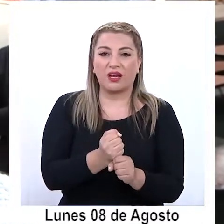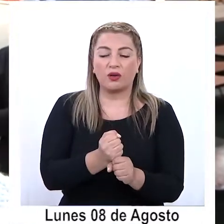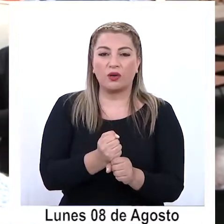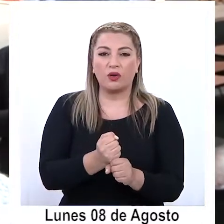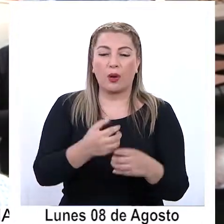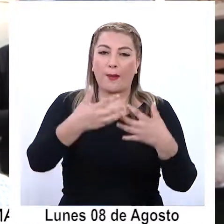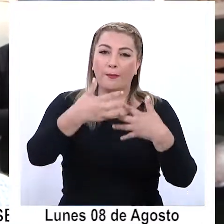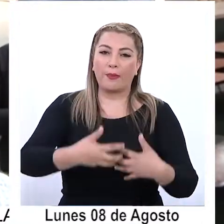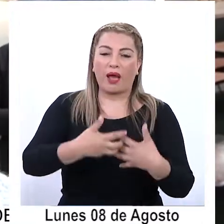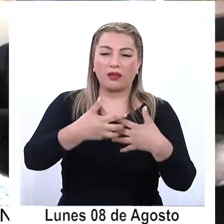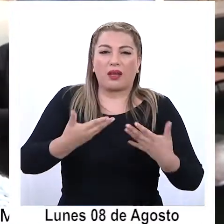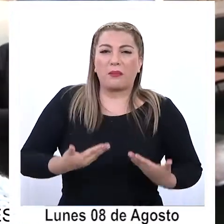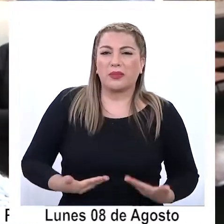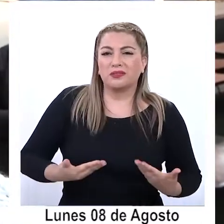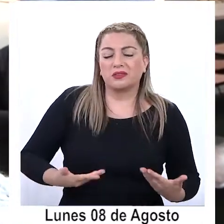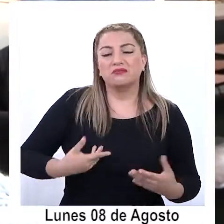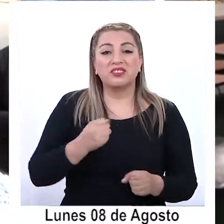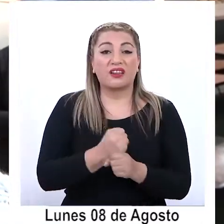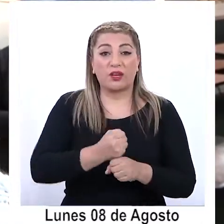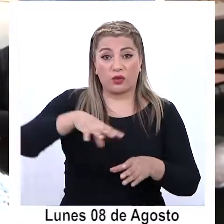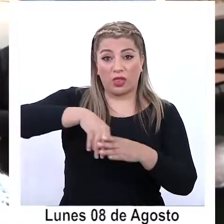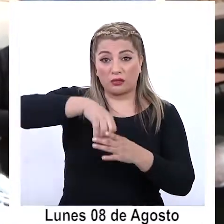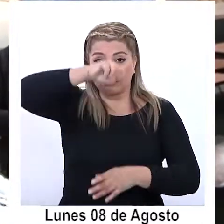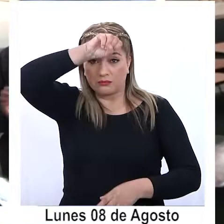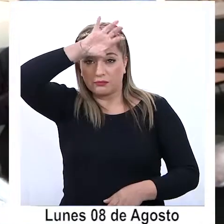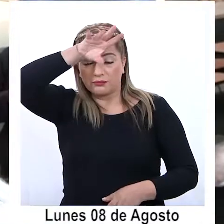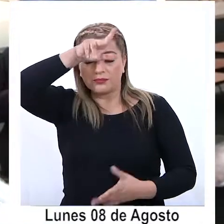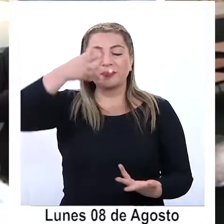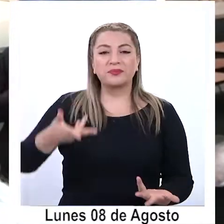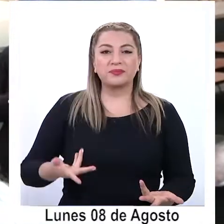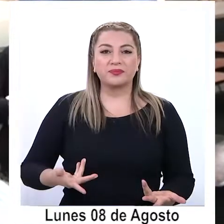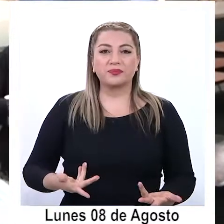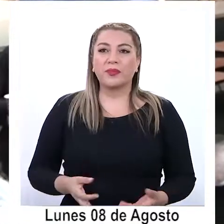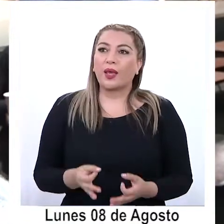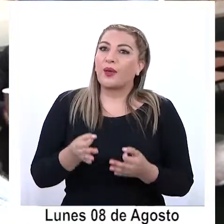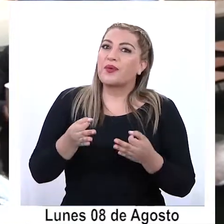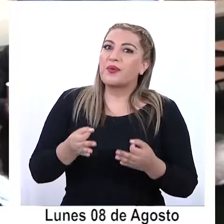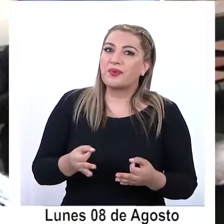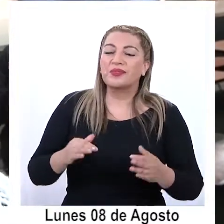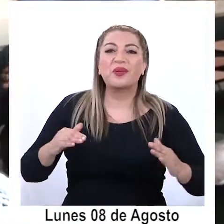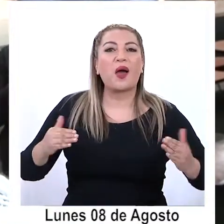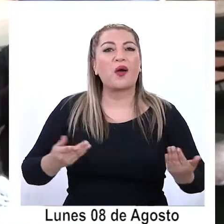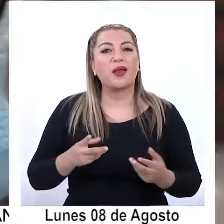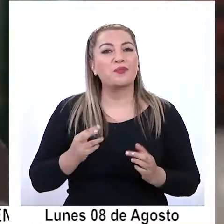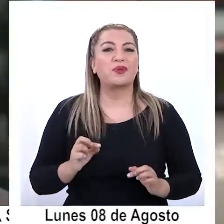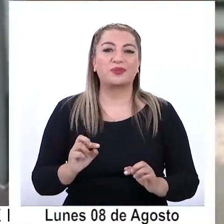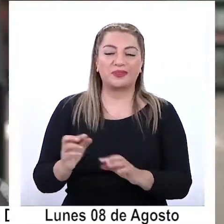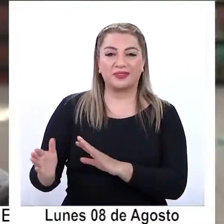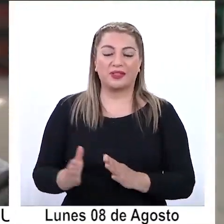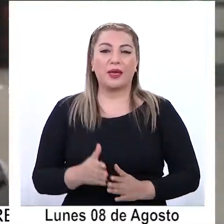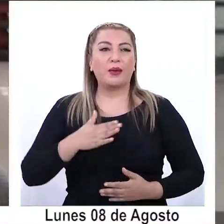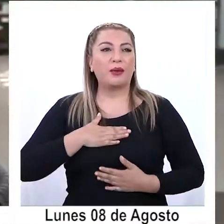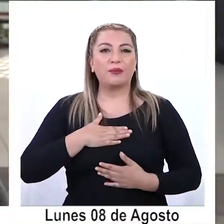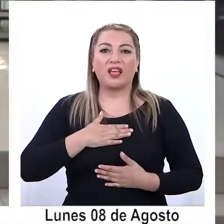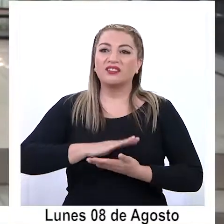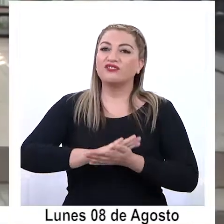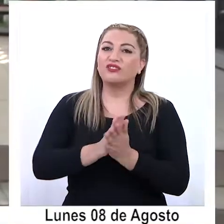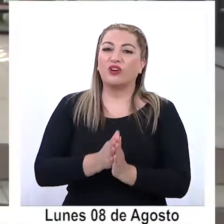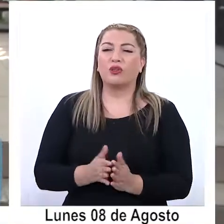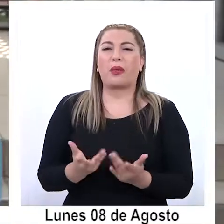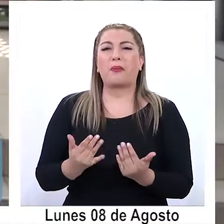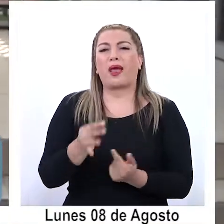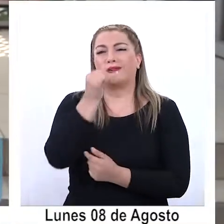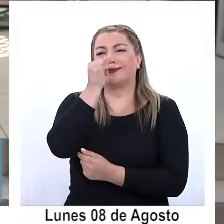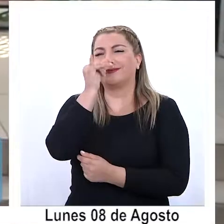maquinarias pesadas o trabajo en la minera, y justamente ahora se dio la oportunidad. Para mí significa todo, lo he estado esperando